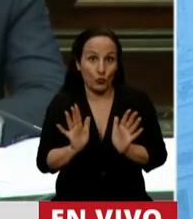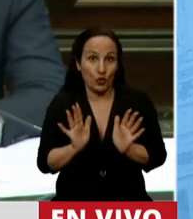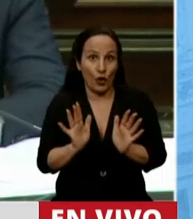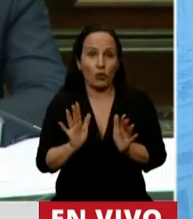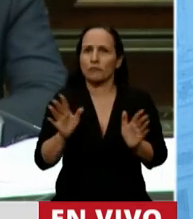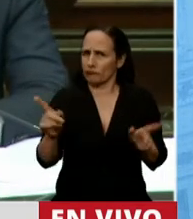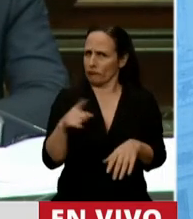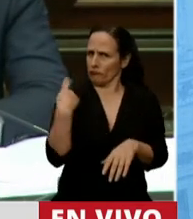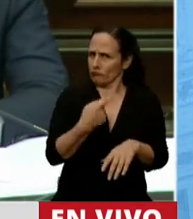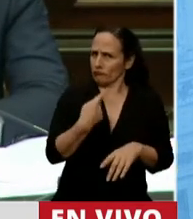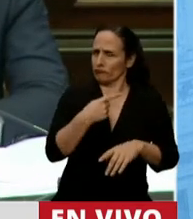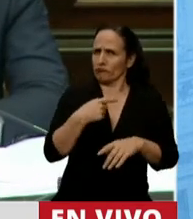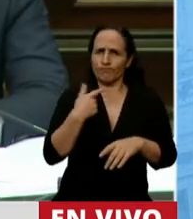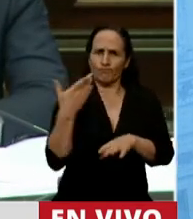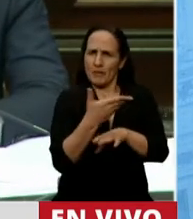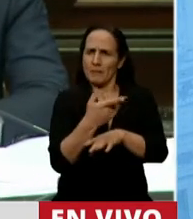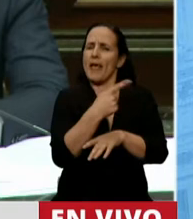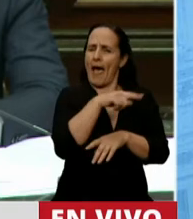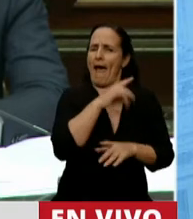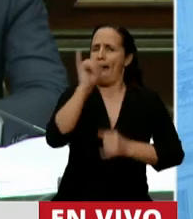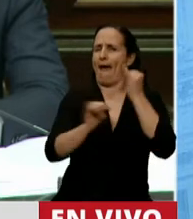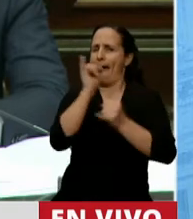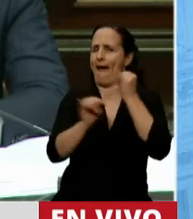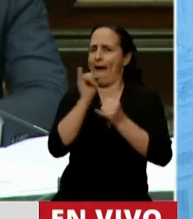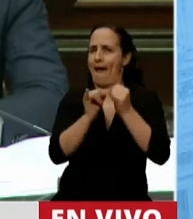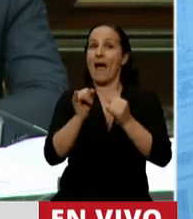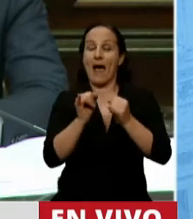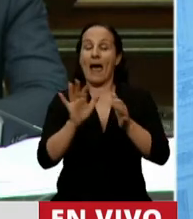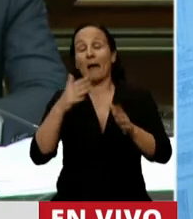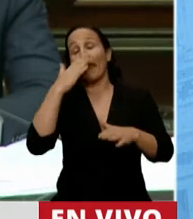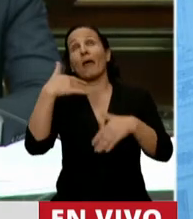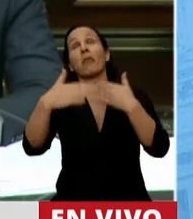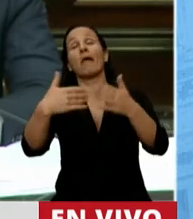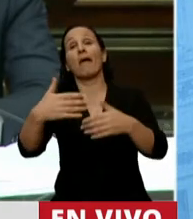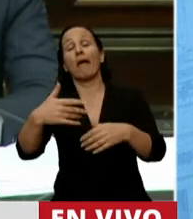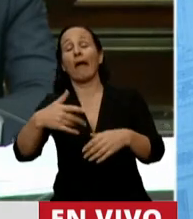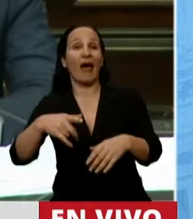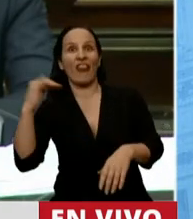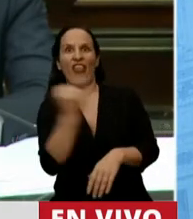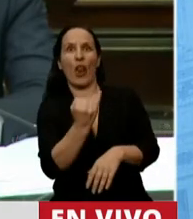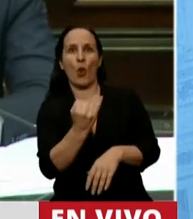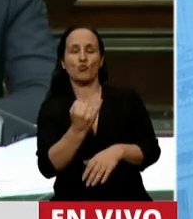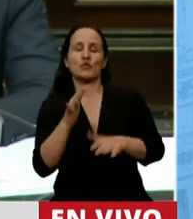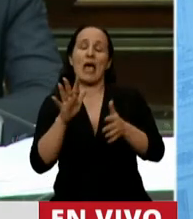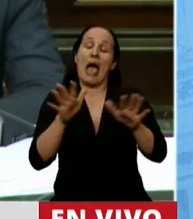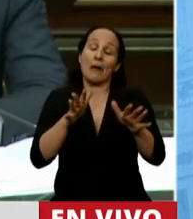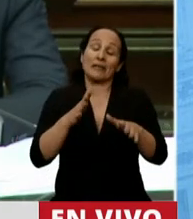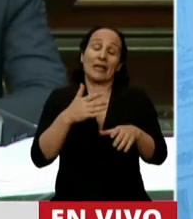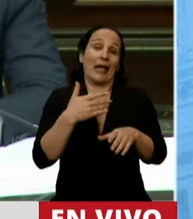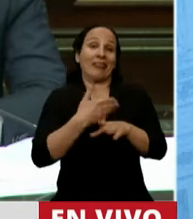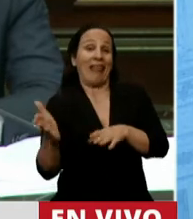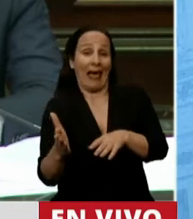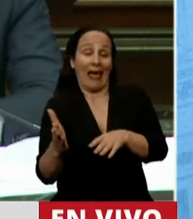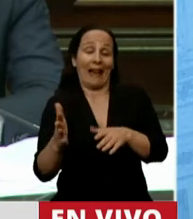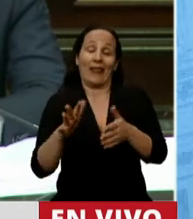rindamos más cuentas, podemos evitar terminar haciendo denuncias que se resuelven muchas veces tarde, muchas veces mal, muchas